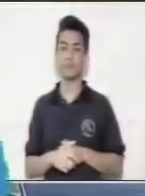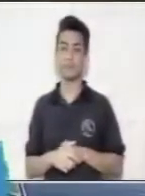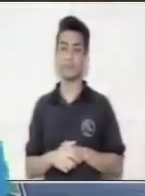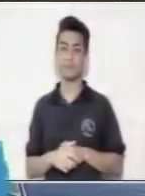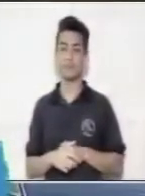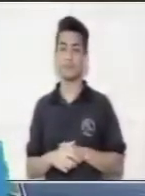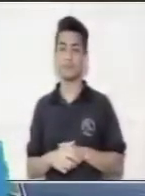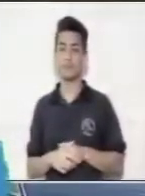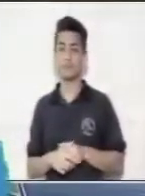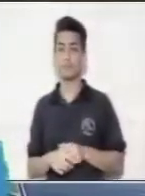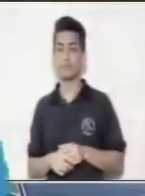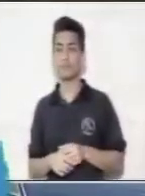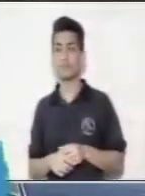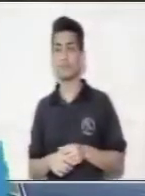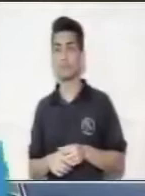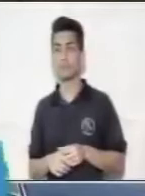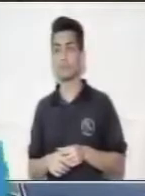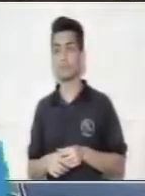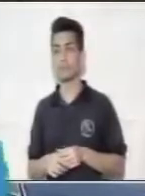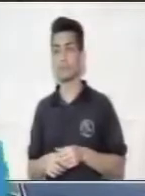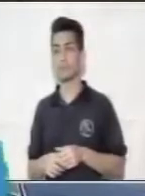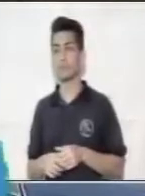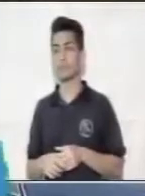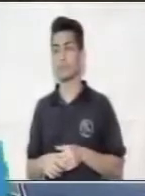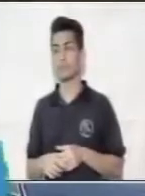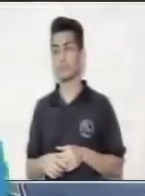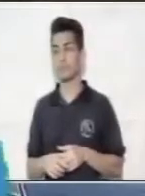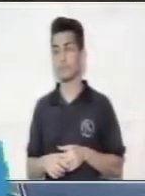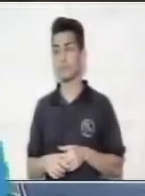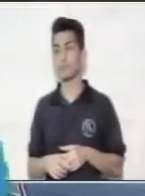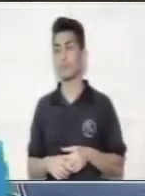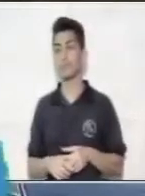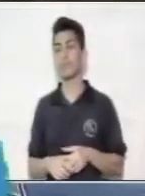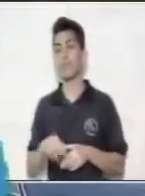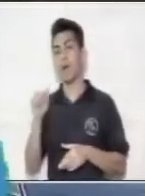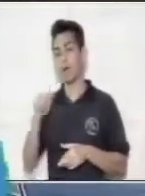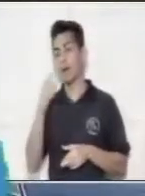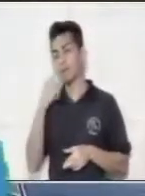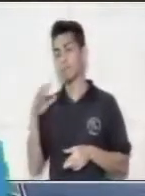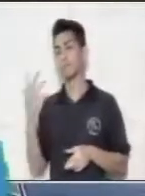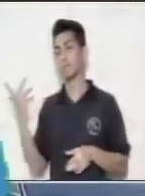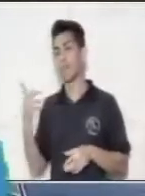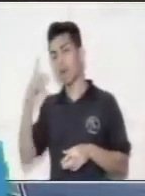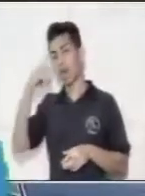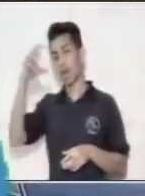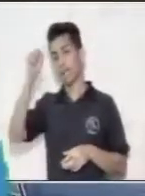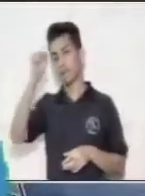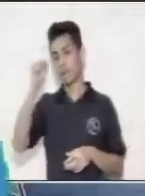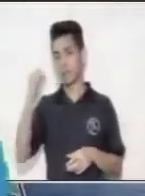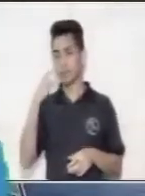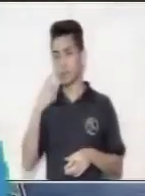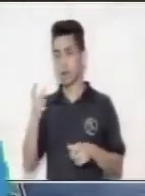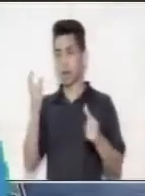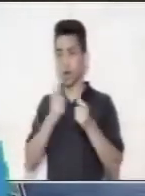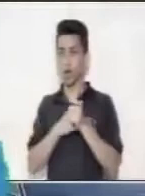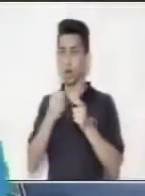dirección, ¿sí? Ok. Ahora vamos entonces a ir ya a algunos conceptos aplicados con